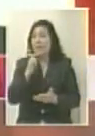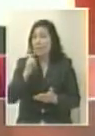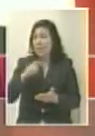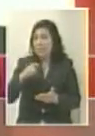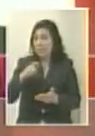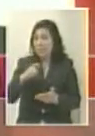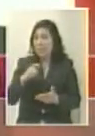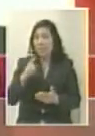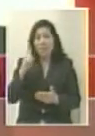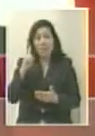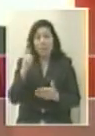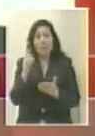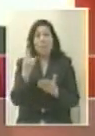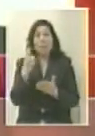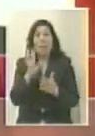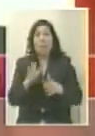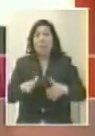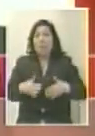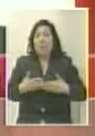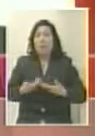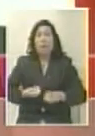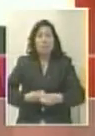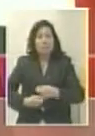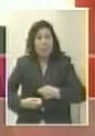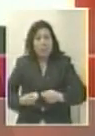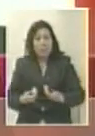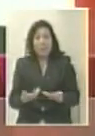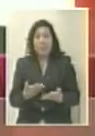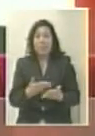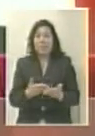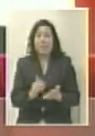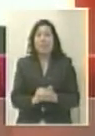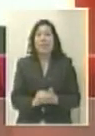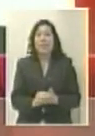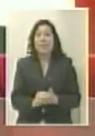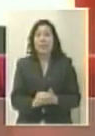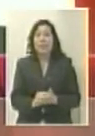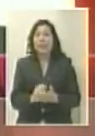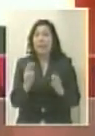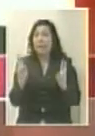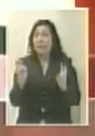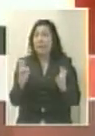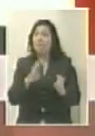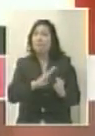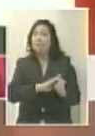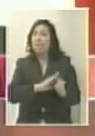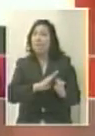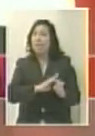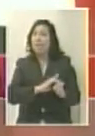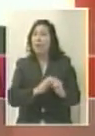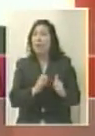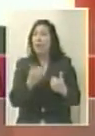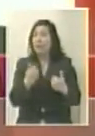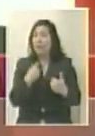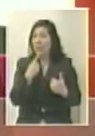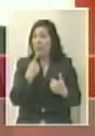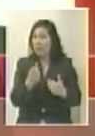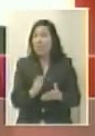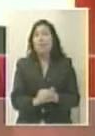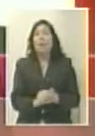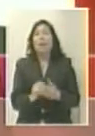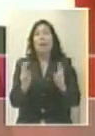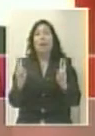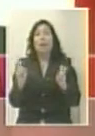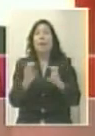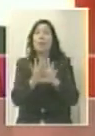generar mecanismos creativos para poder financiar estas actividades. Está el tema de la fiscalización, a la cual ya me referí, el